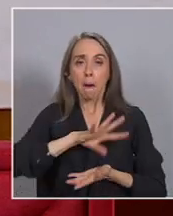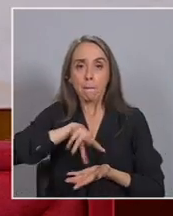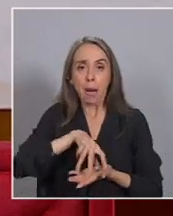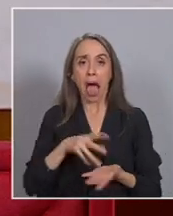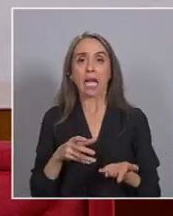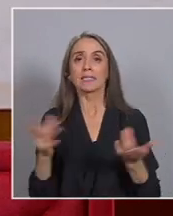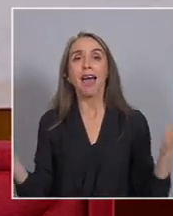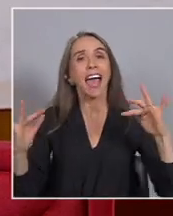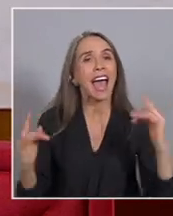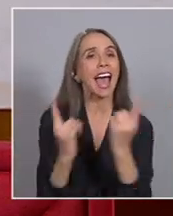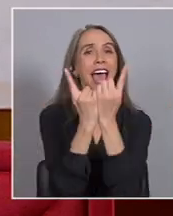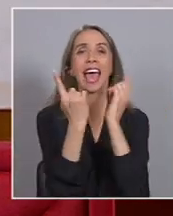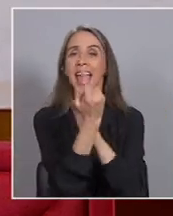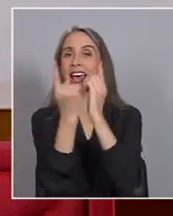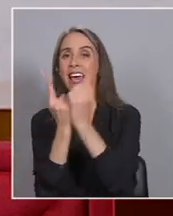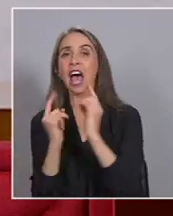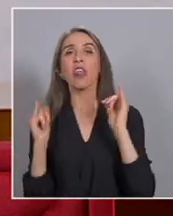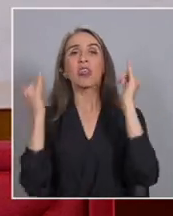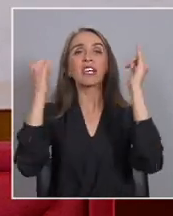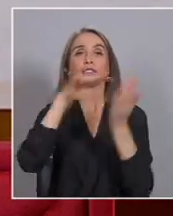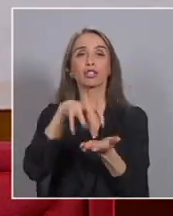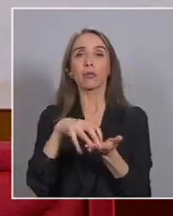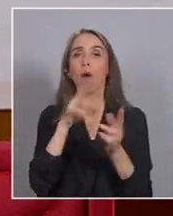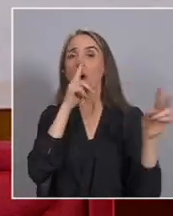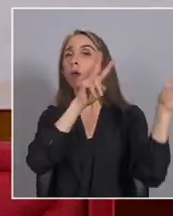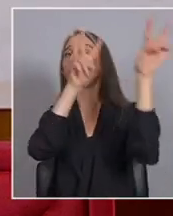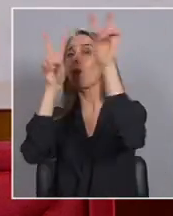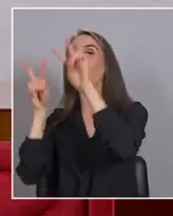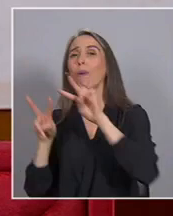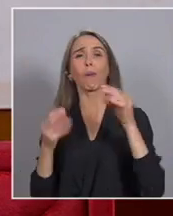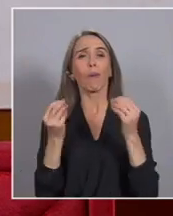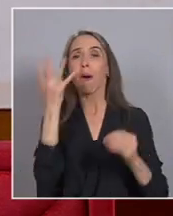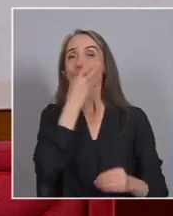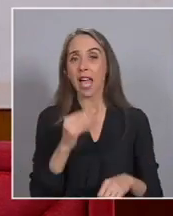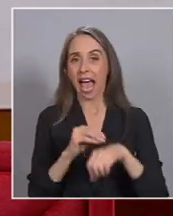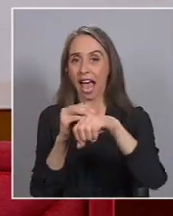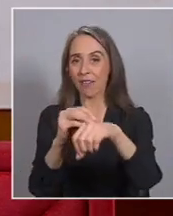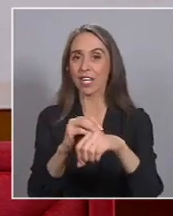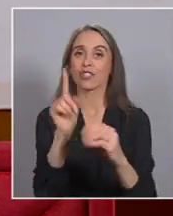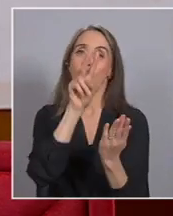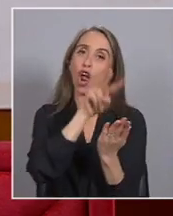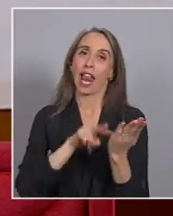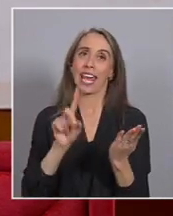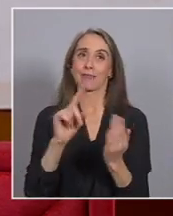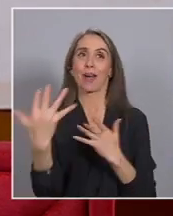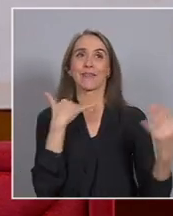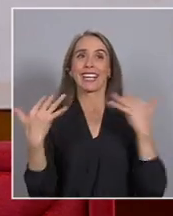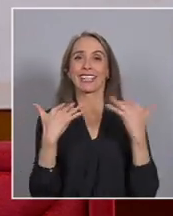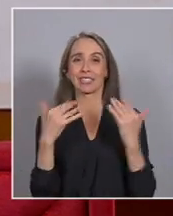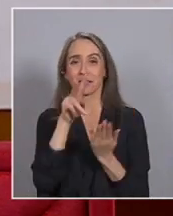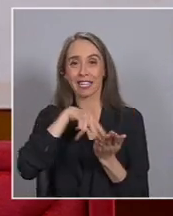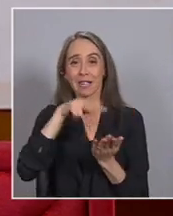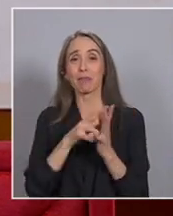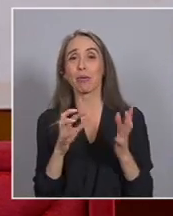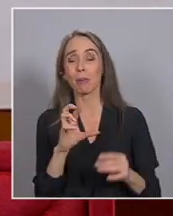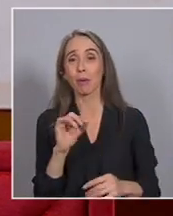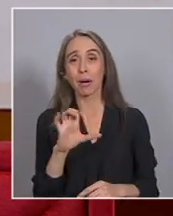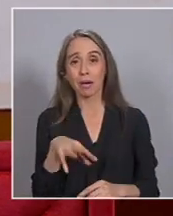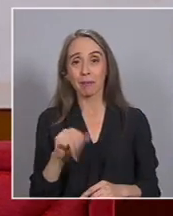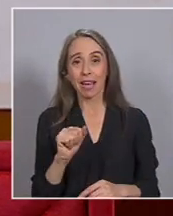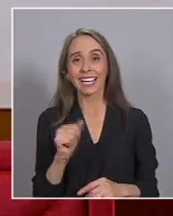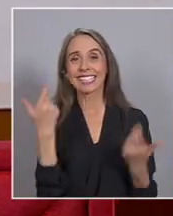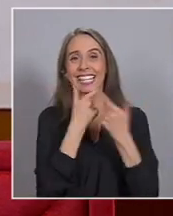a disfrutar la ciudad y compartir su belleza. Hace poco les recomiendo, no la voy a leer porque después me retan, que leo muchos poemas,